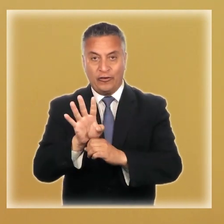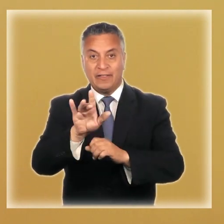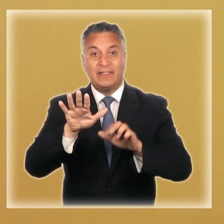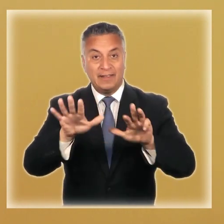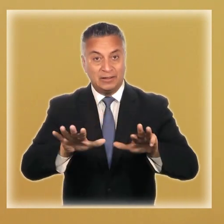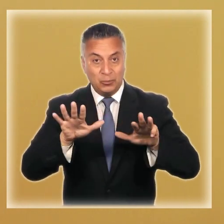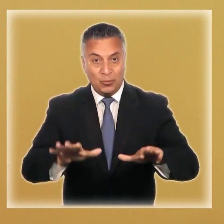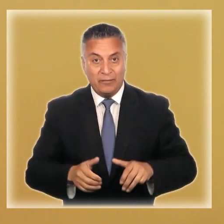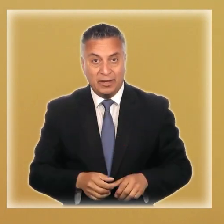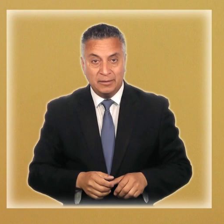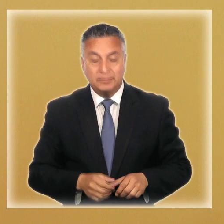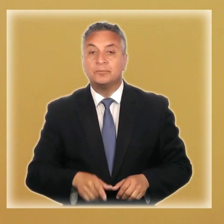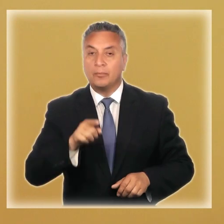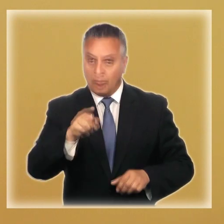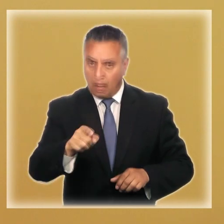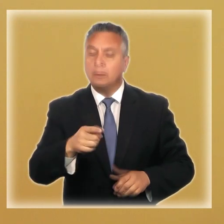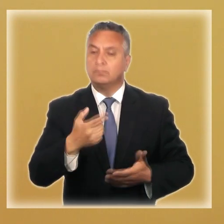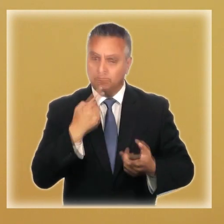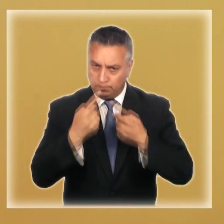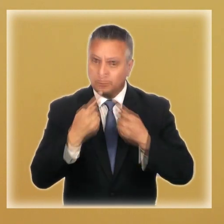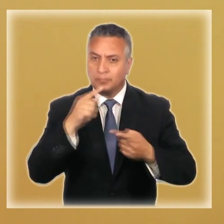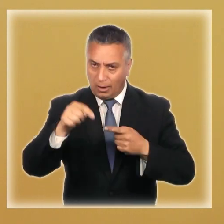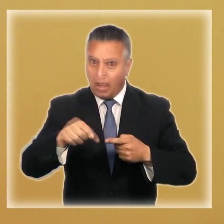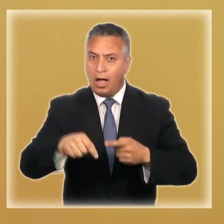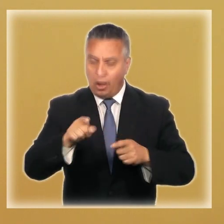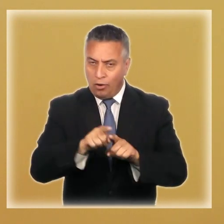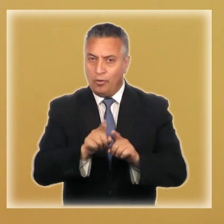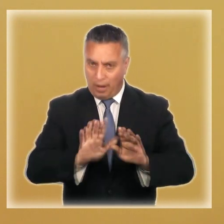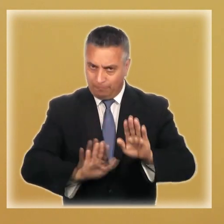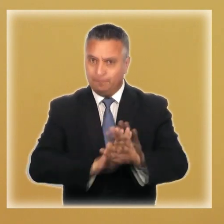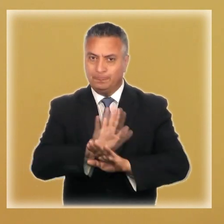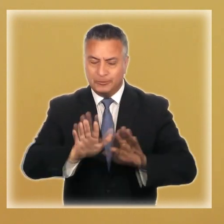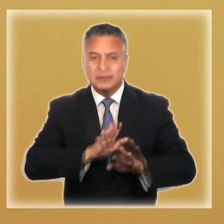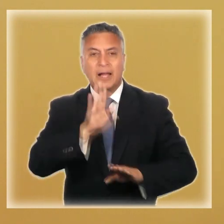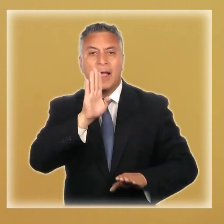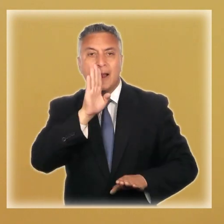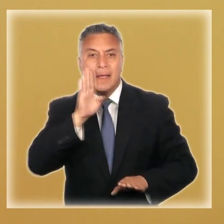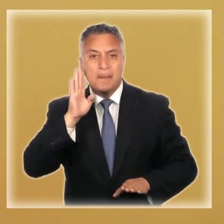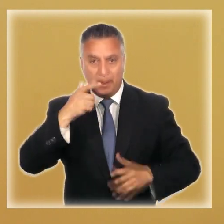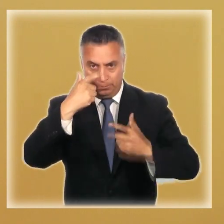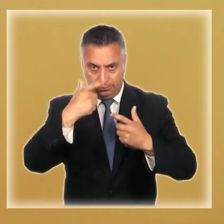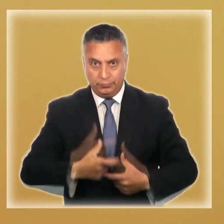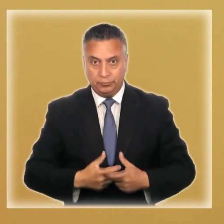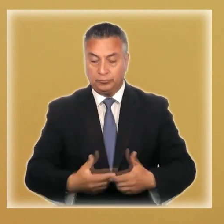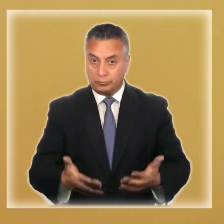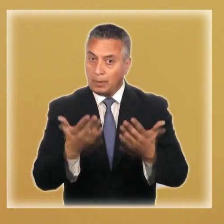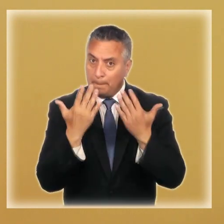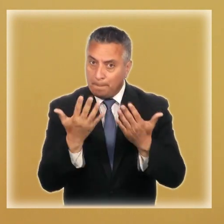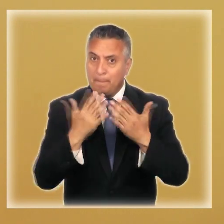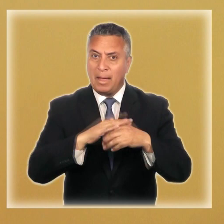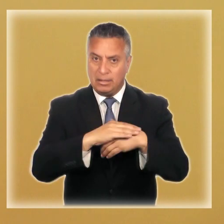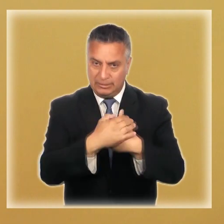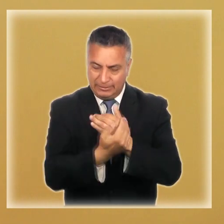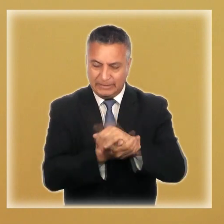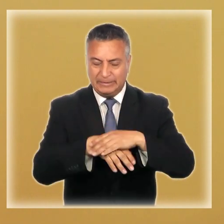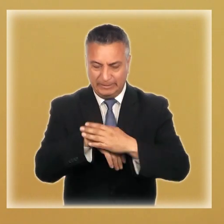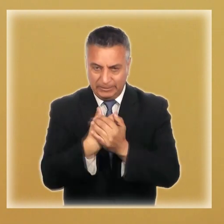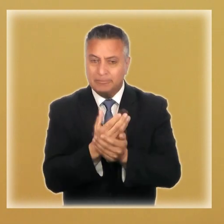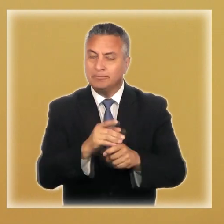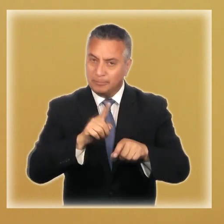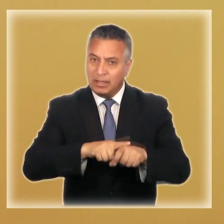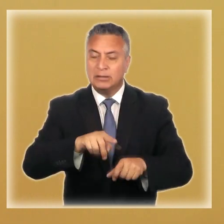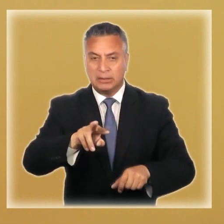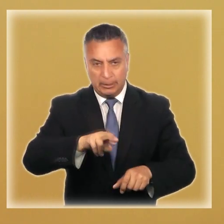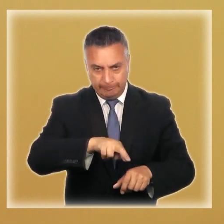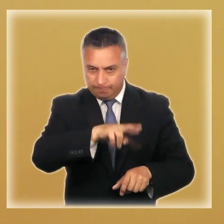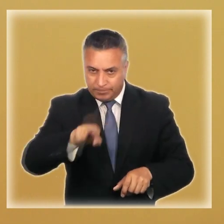poco de prevención y higiene personal. La higiene personal es importante, que nos lavemos bien las manos frecuentemente, sobre